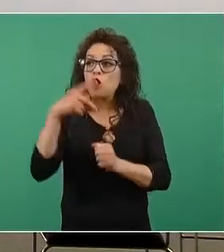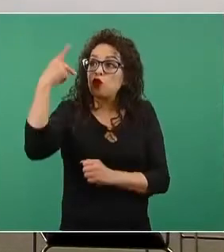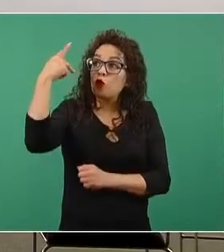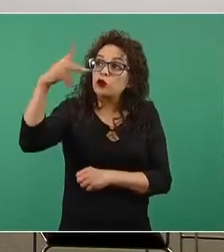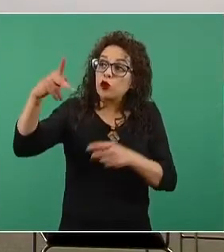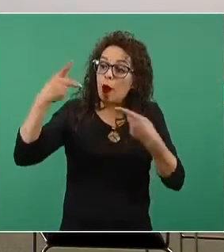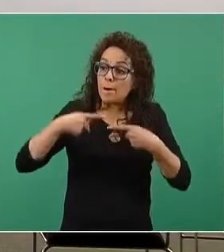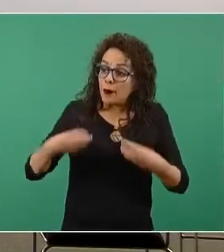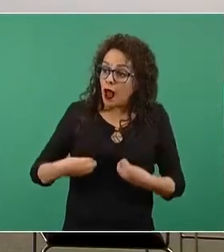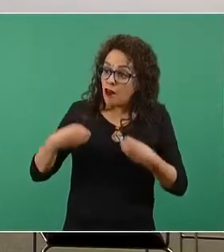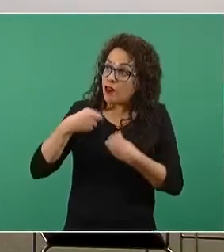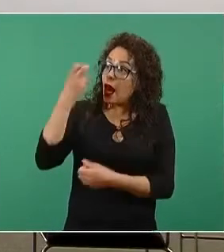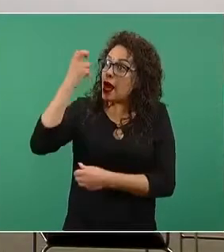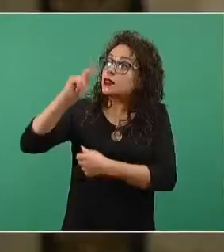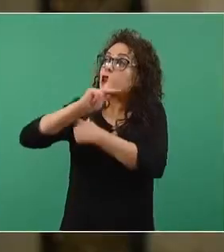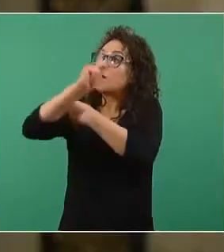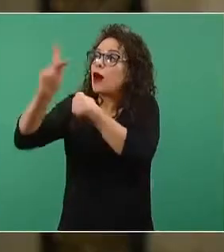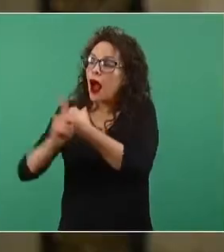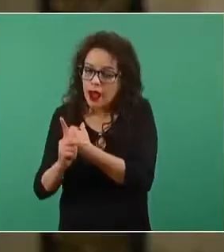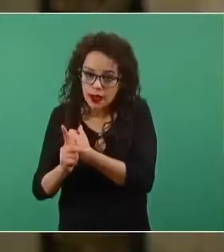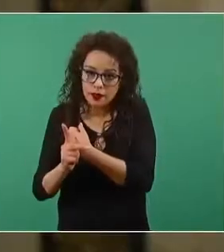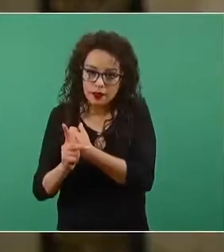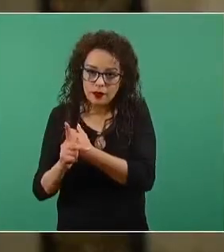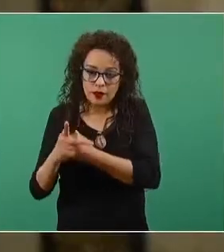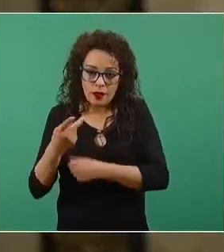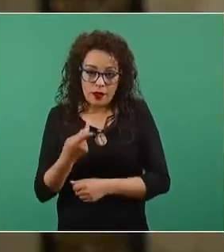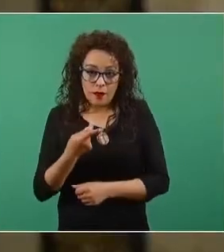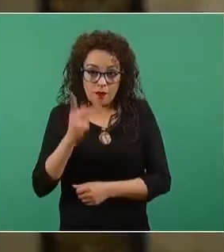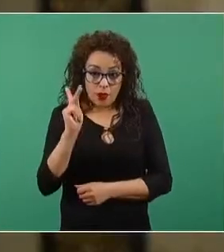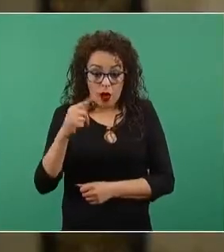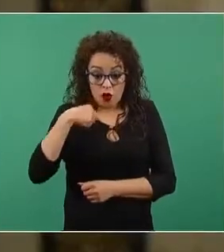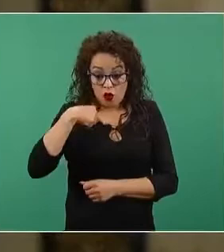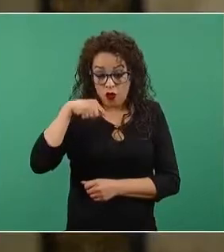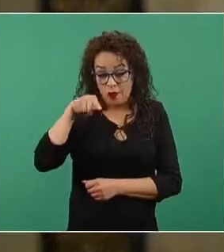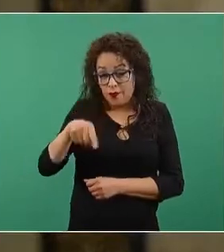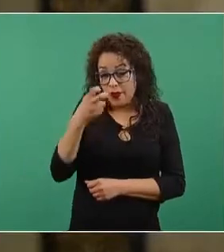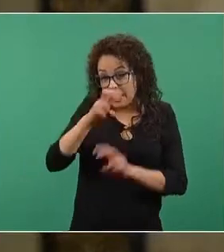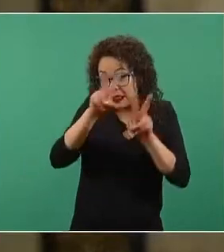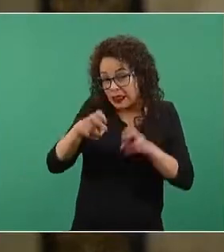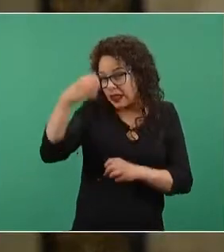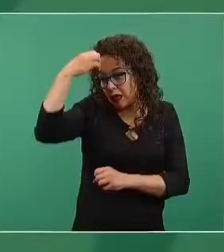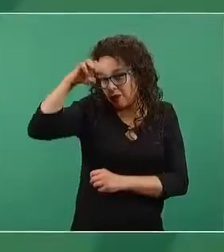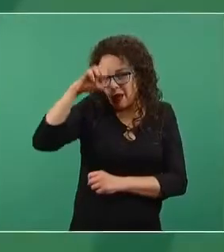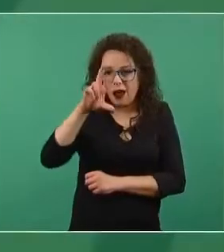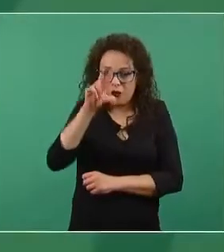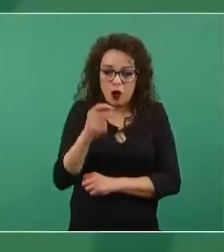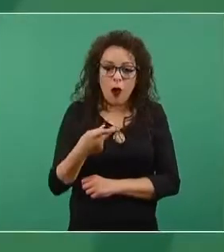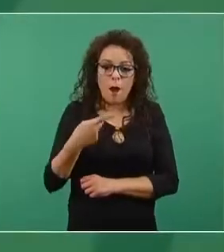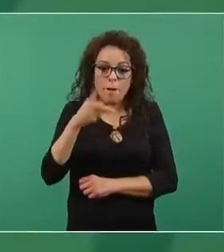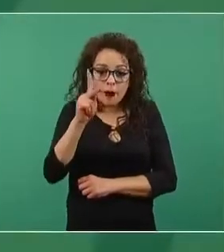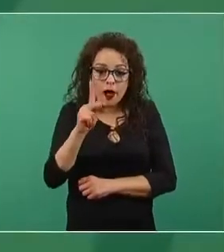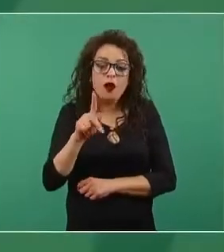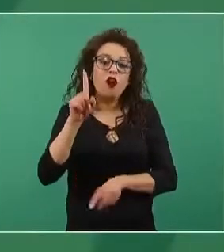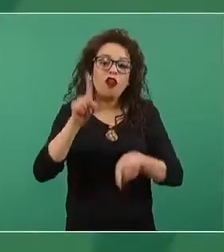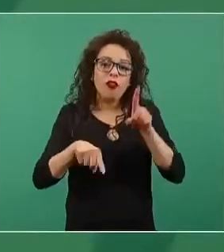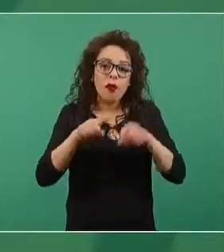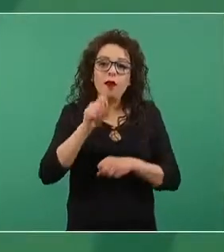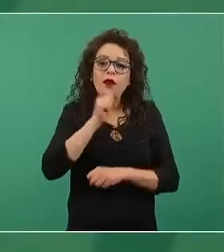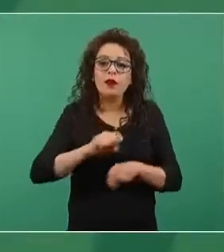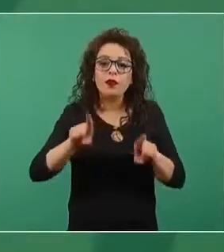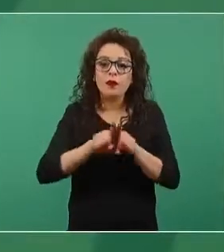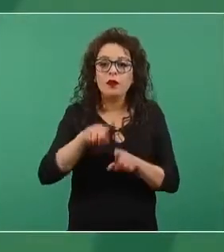Y recordemos también aquí que influye, digo, no soy la experta en el tema, pero también influye la genética de la población a quien se